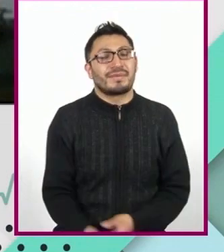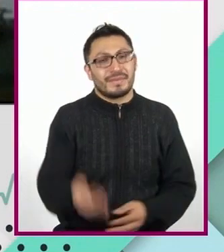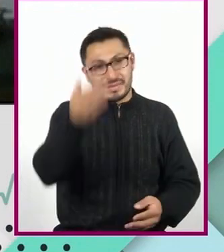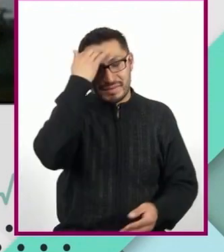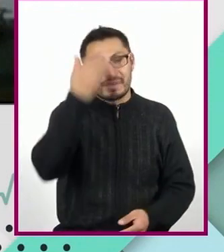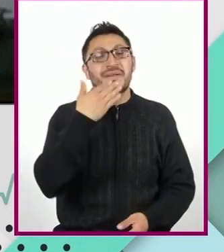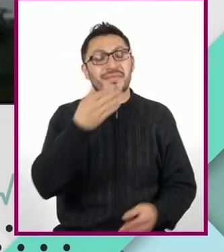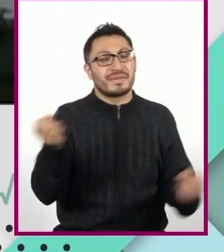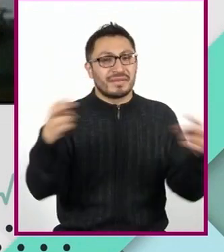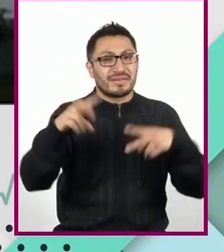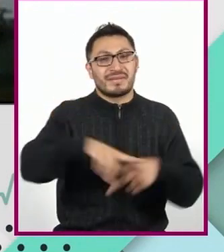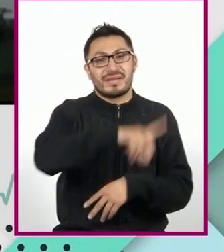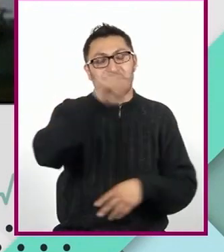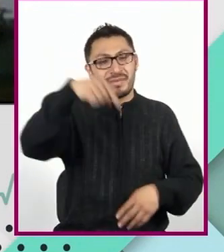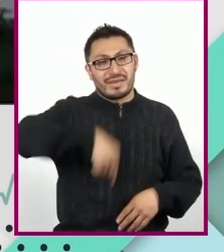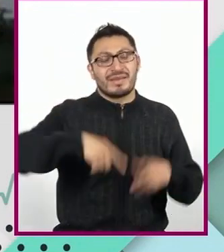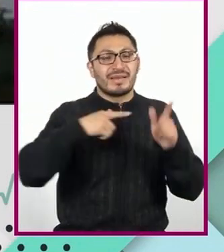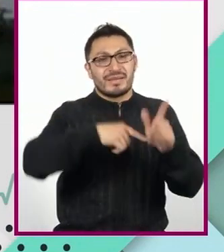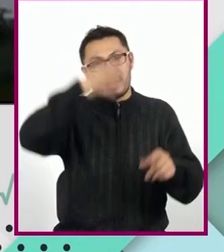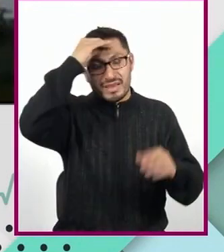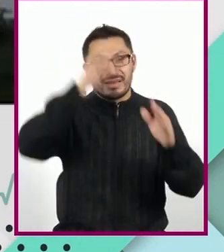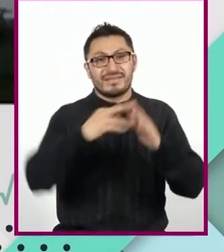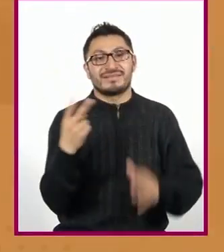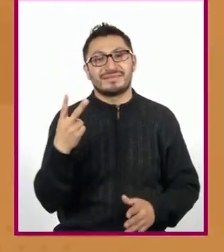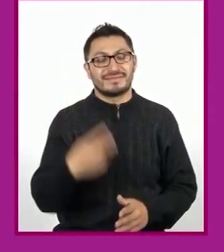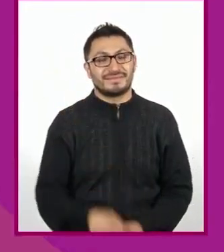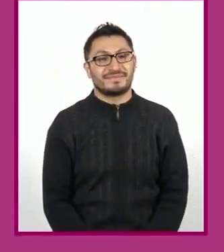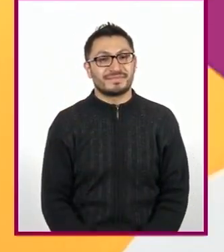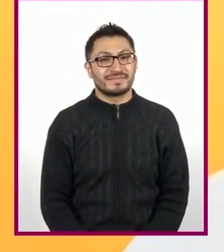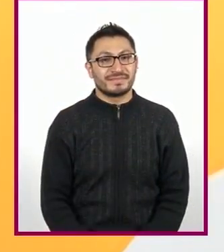la próxima. Seguimos en Aprende en Casa 2.